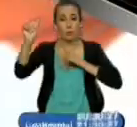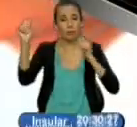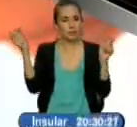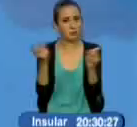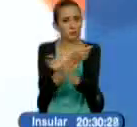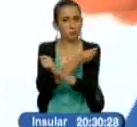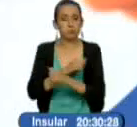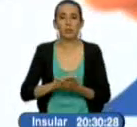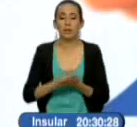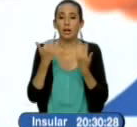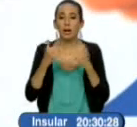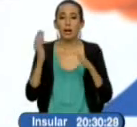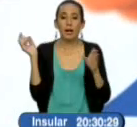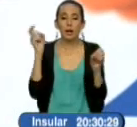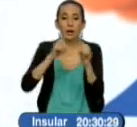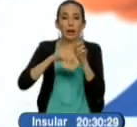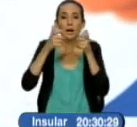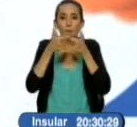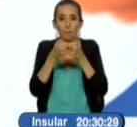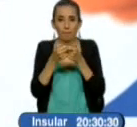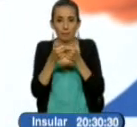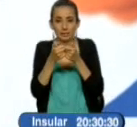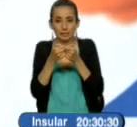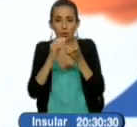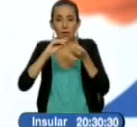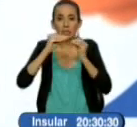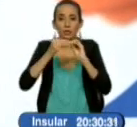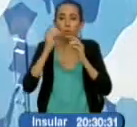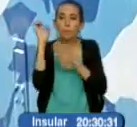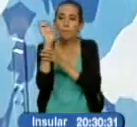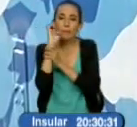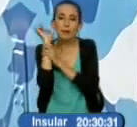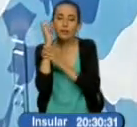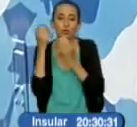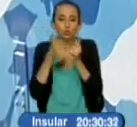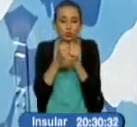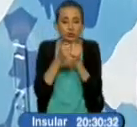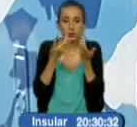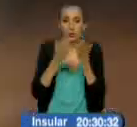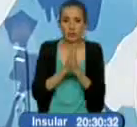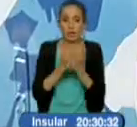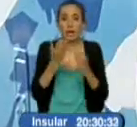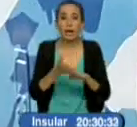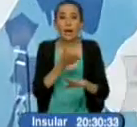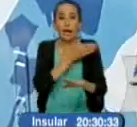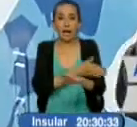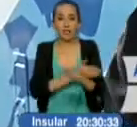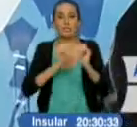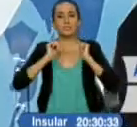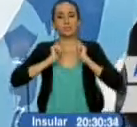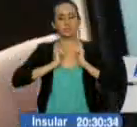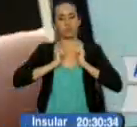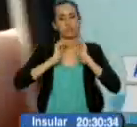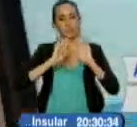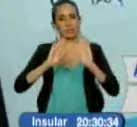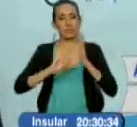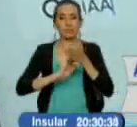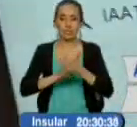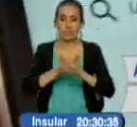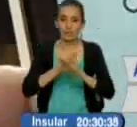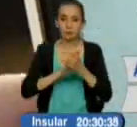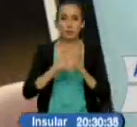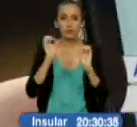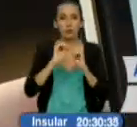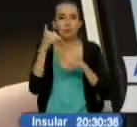hora. Incluye en su teléfono celular números de emergencia. Para emprender un viaje procure un buen descanso previo. No hable